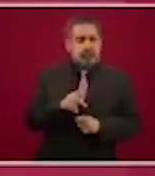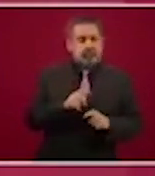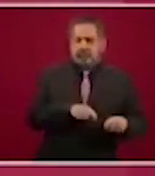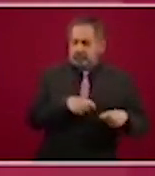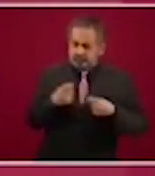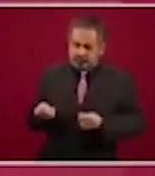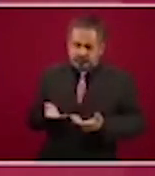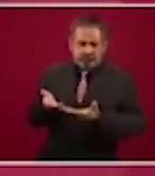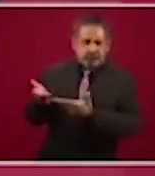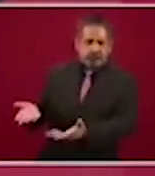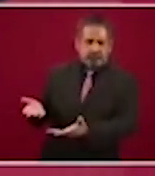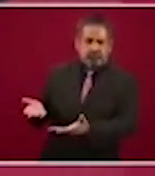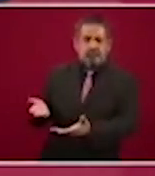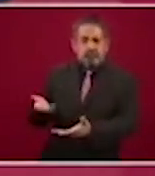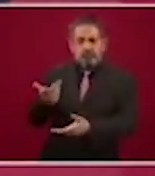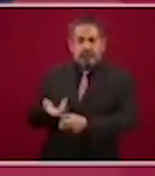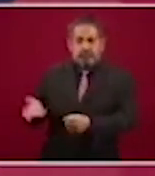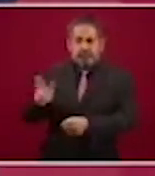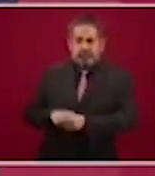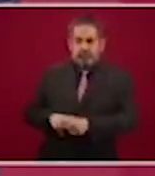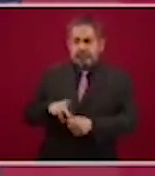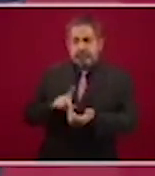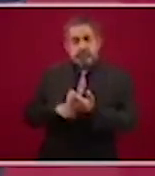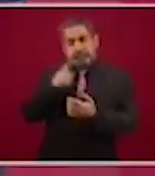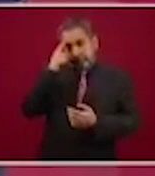para que sea